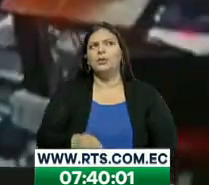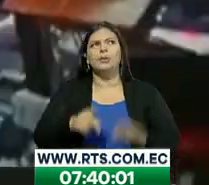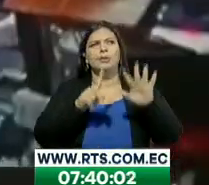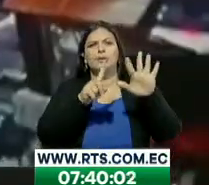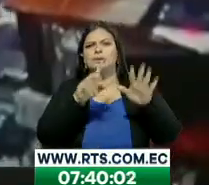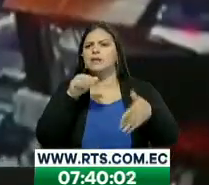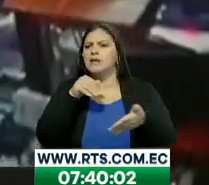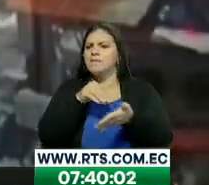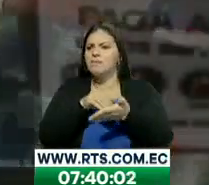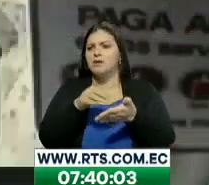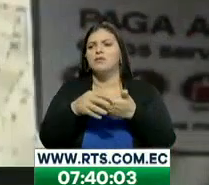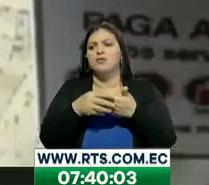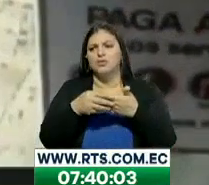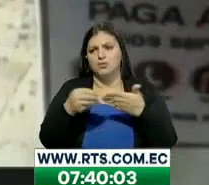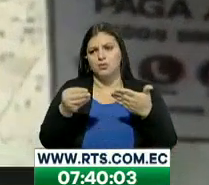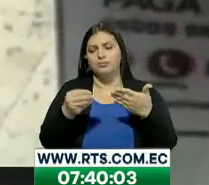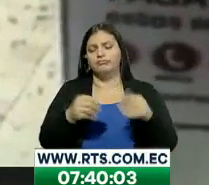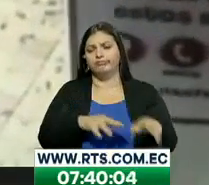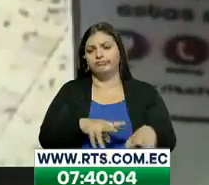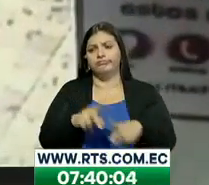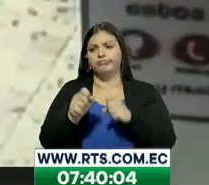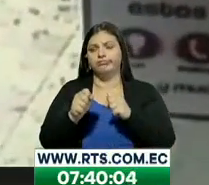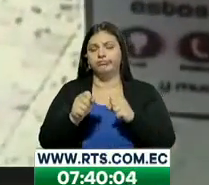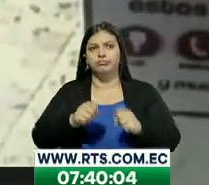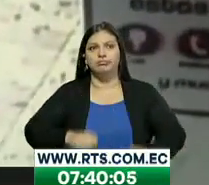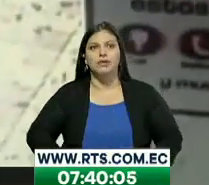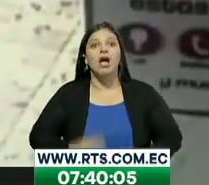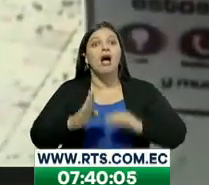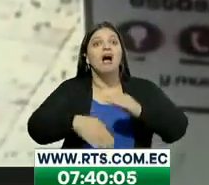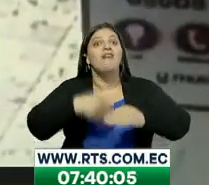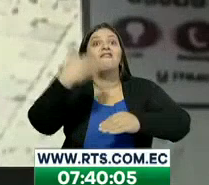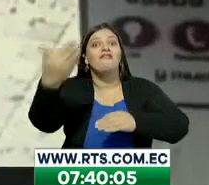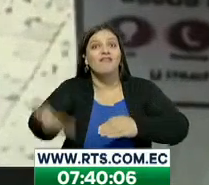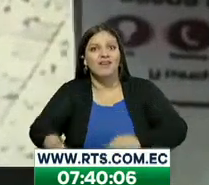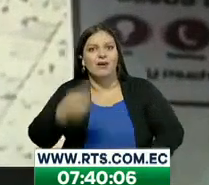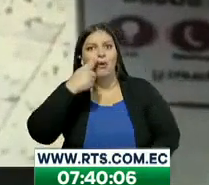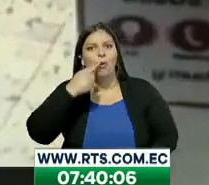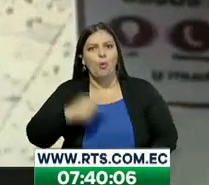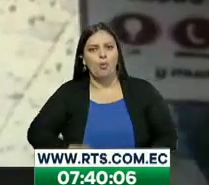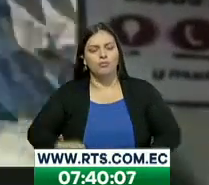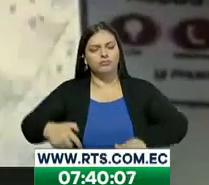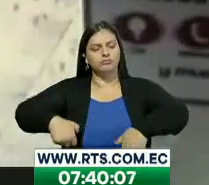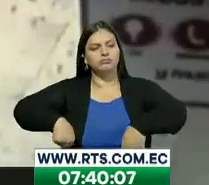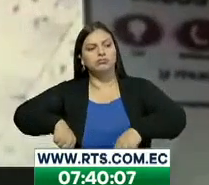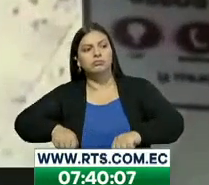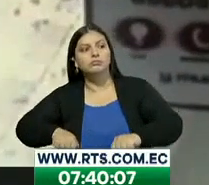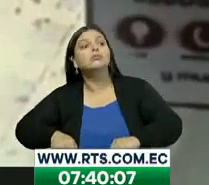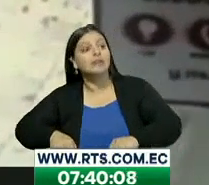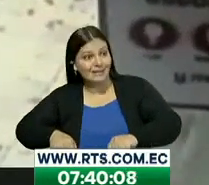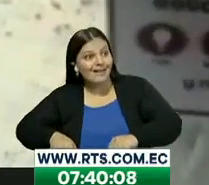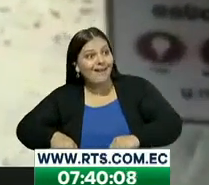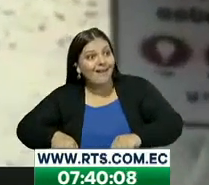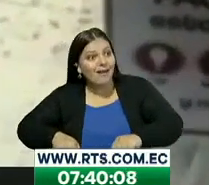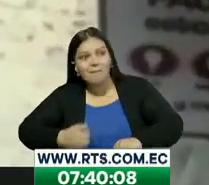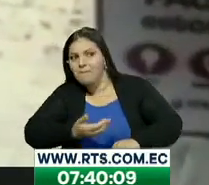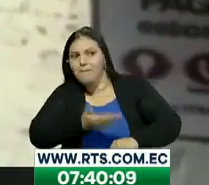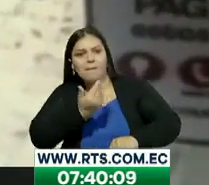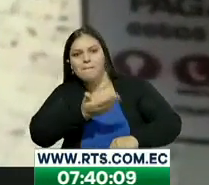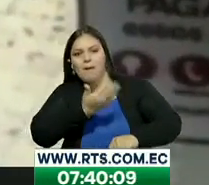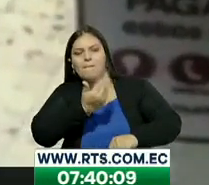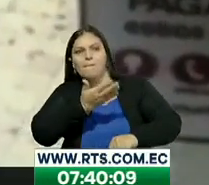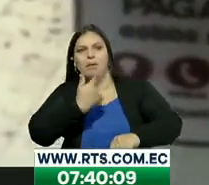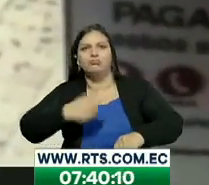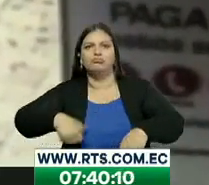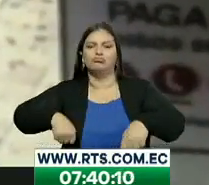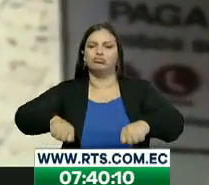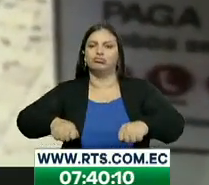tarjeta. Terminado el asalto, afuera guardaba el tercero en una moto. Y sí, uno a uno se subieron con el